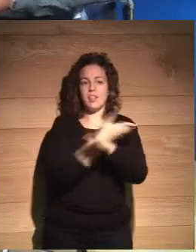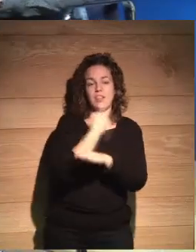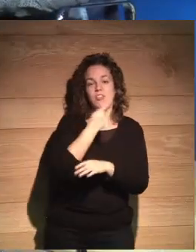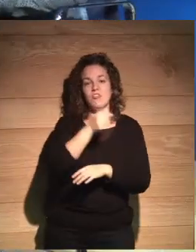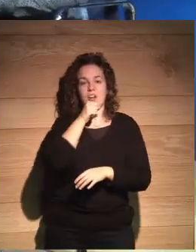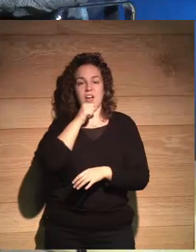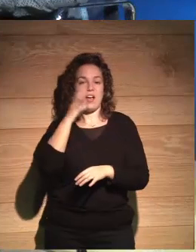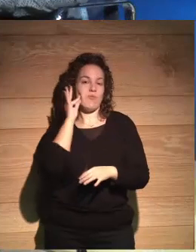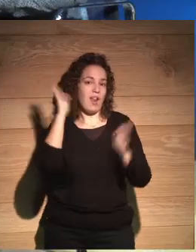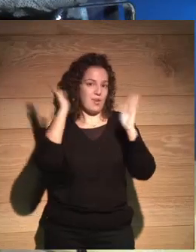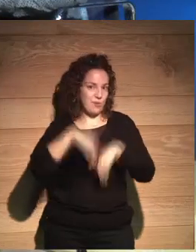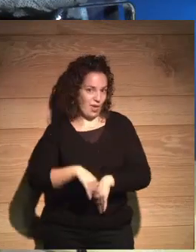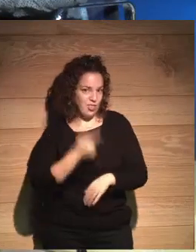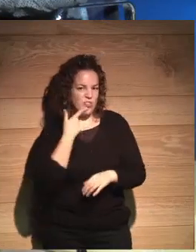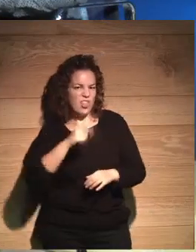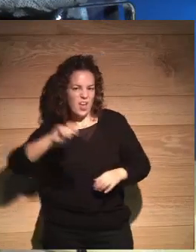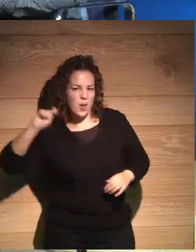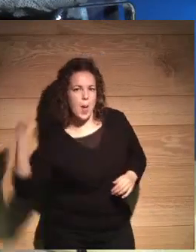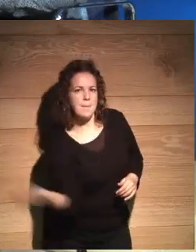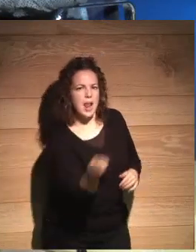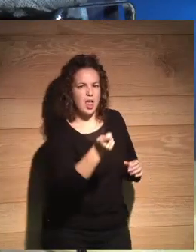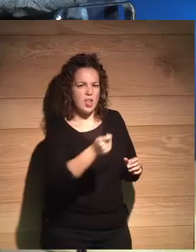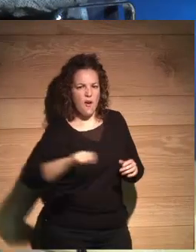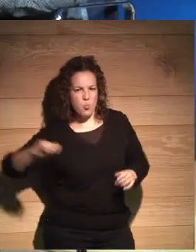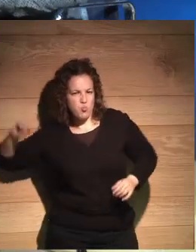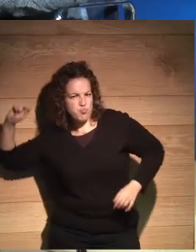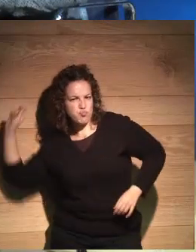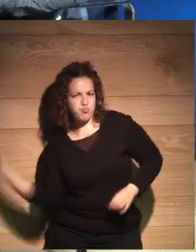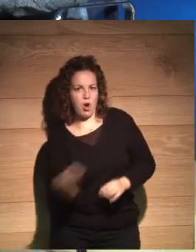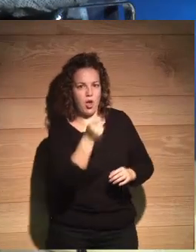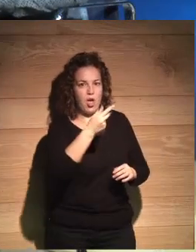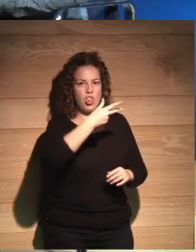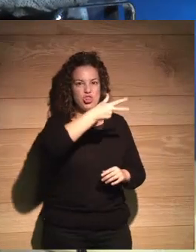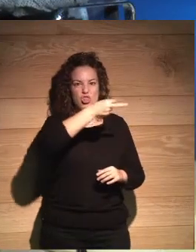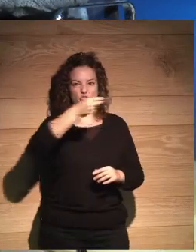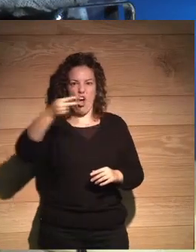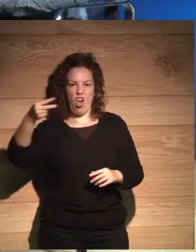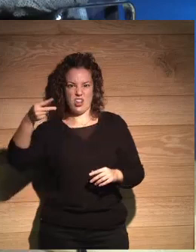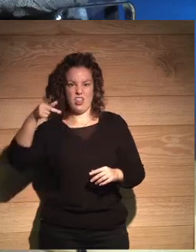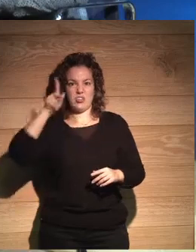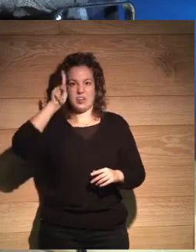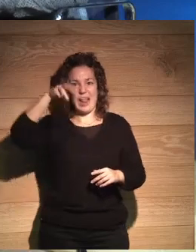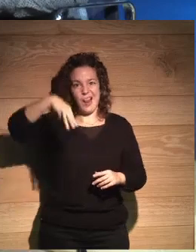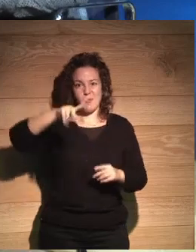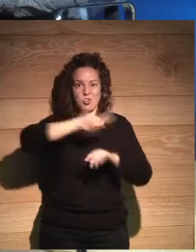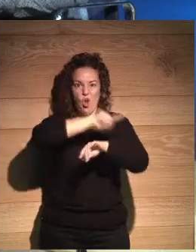abuela, lo hemos descubierto. Dice, golpeé con violencia la pelota a una velocidad que superó los 200 kilómetros hora. Sí. Mi potente, pone comillas en potente, no sé